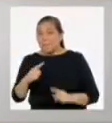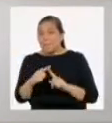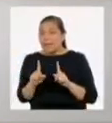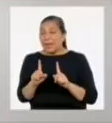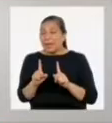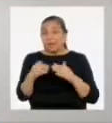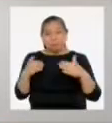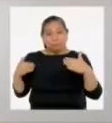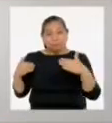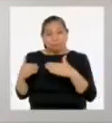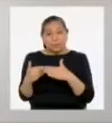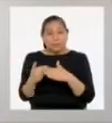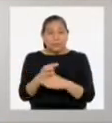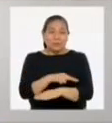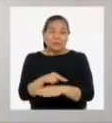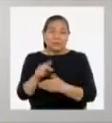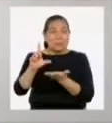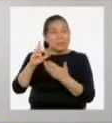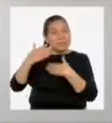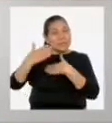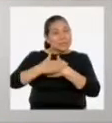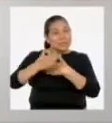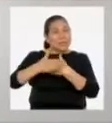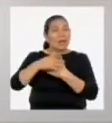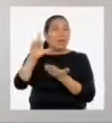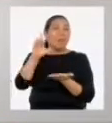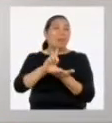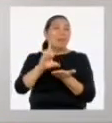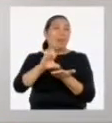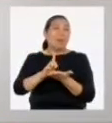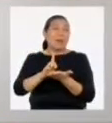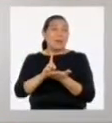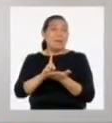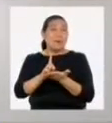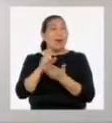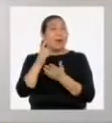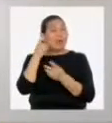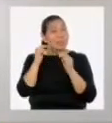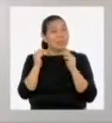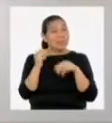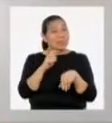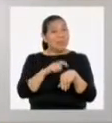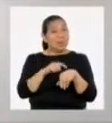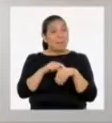influencia llegó cerca de la región Lima. Como vimos en nuestra línea